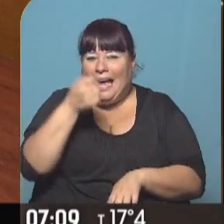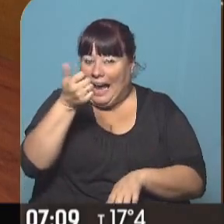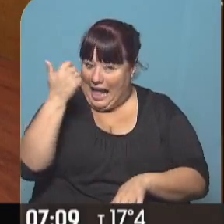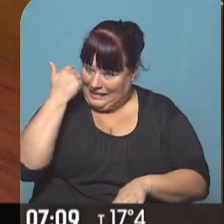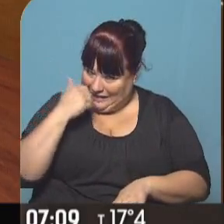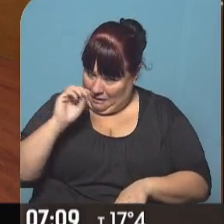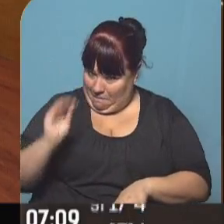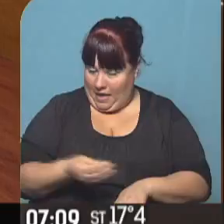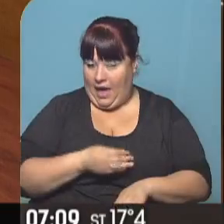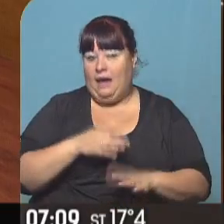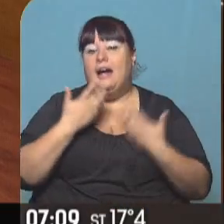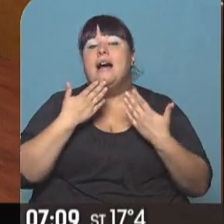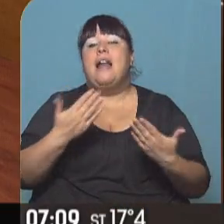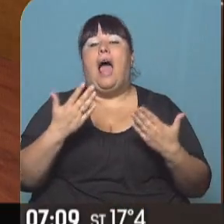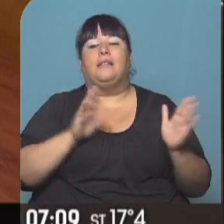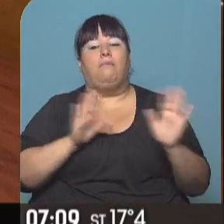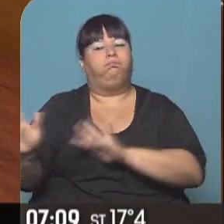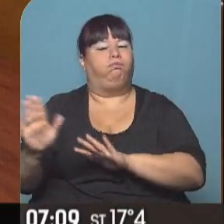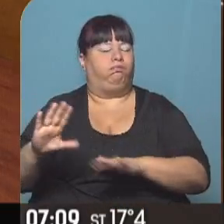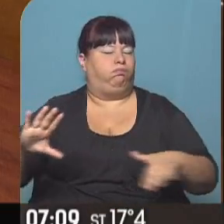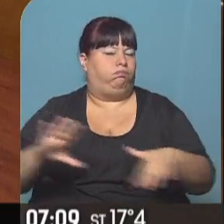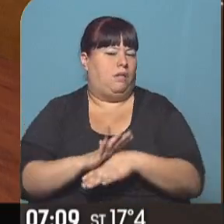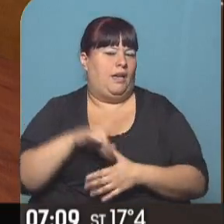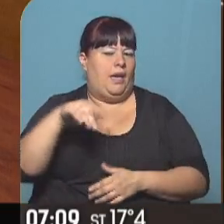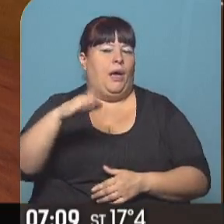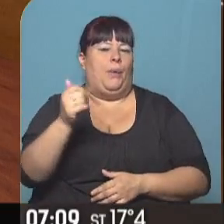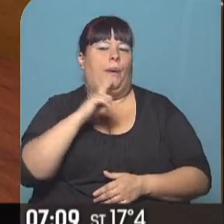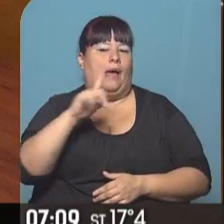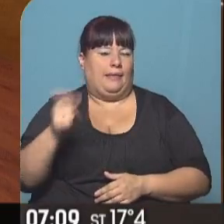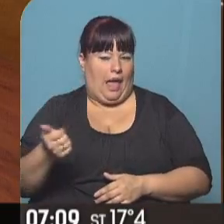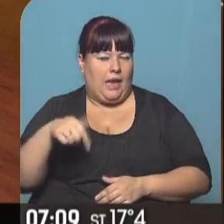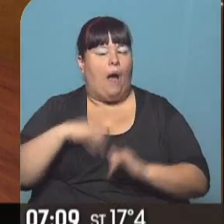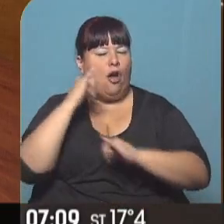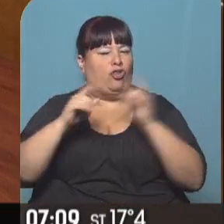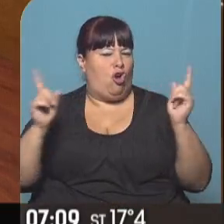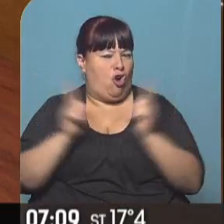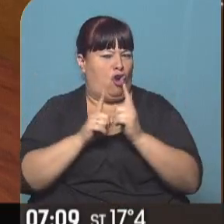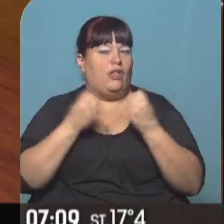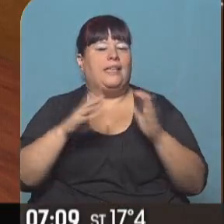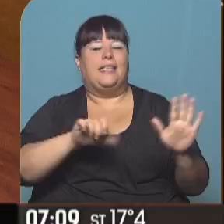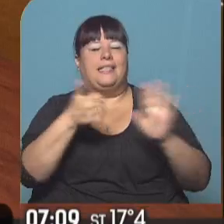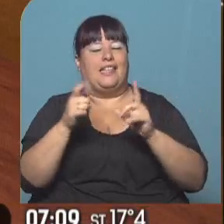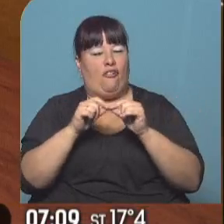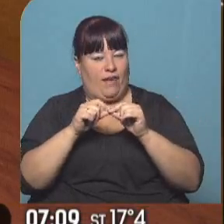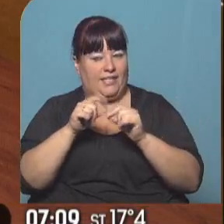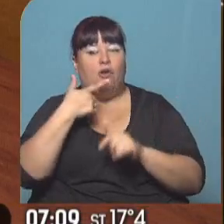pierde. Si no es por una atajada descomunal de Batalla. Enseguida, todo el resumen de la sexta fecha de la Superliga.